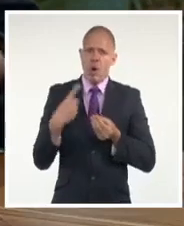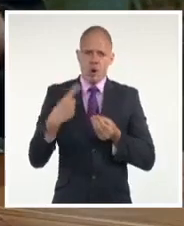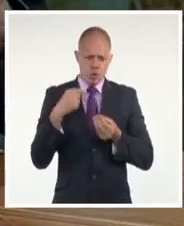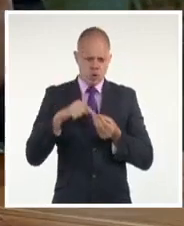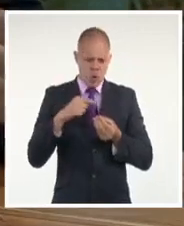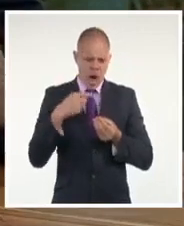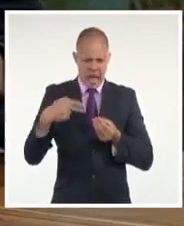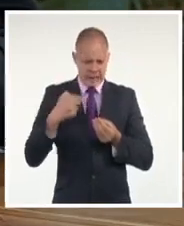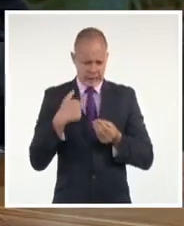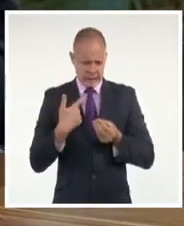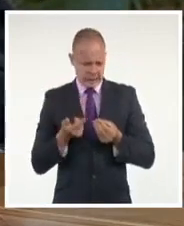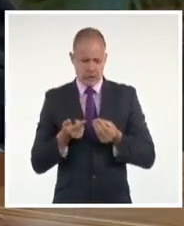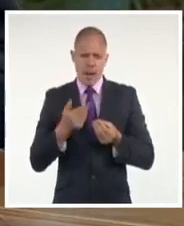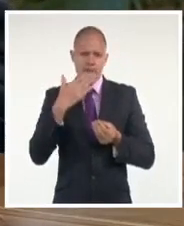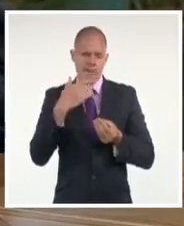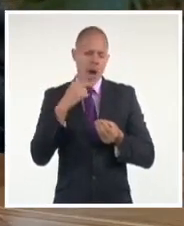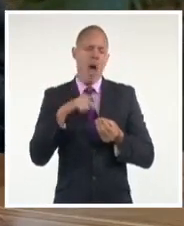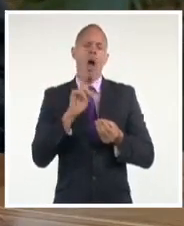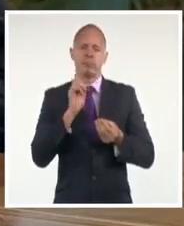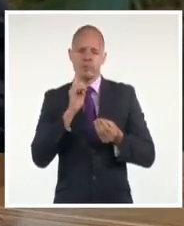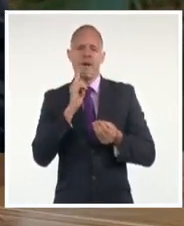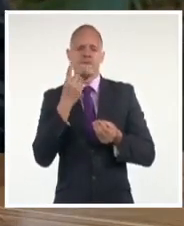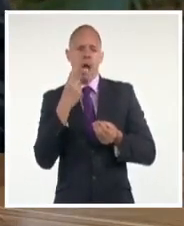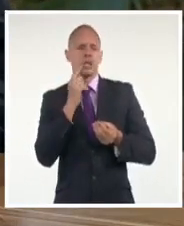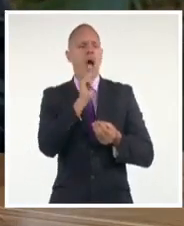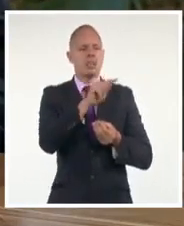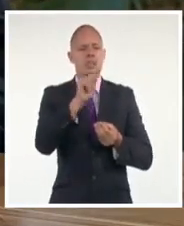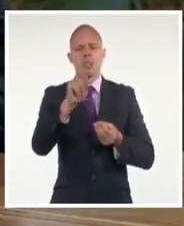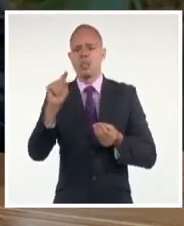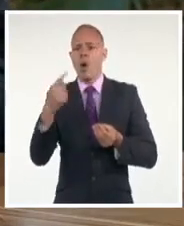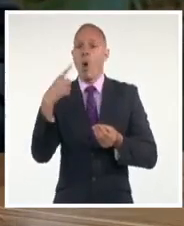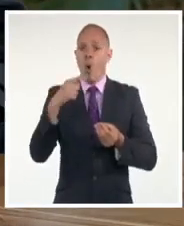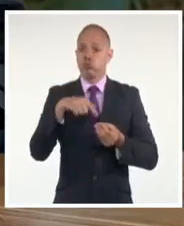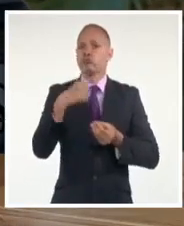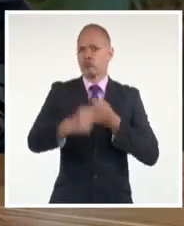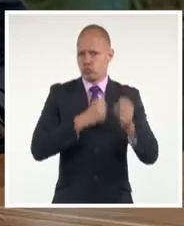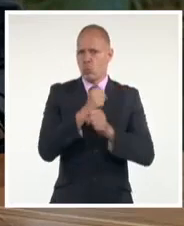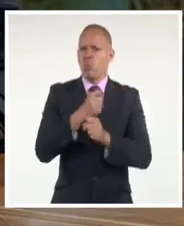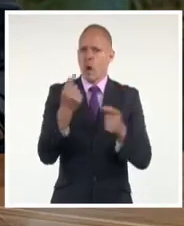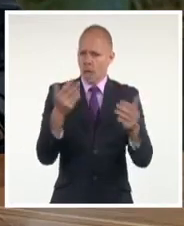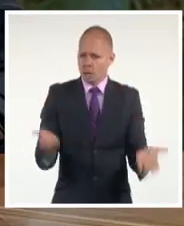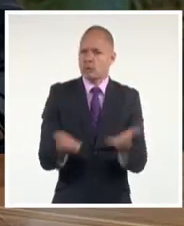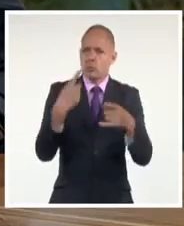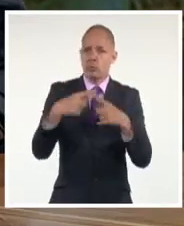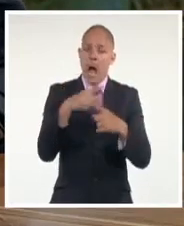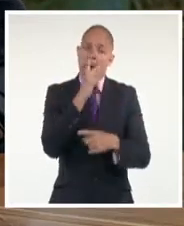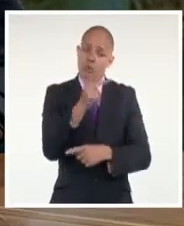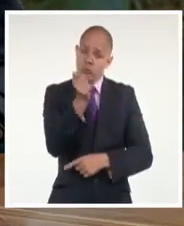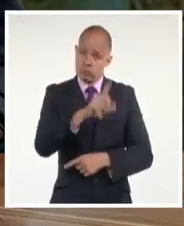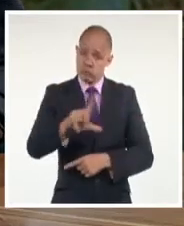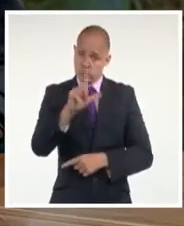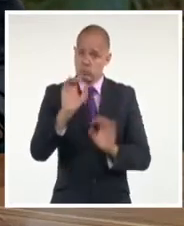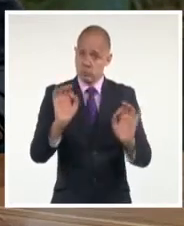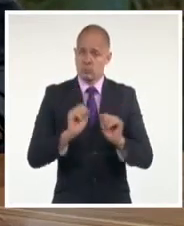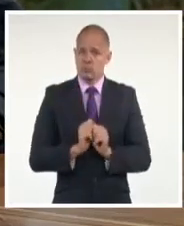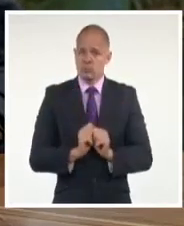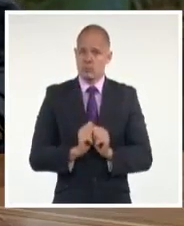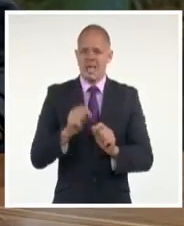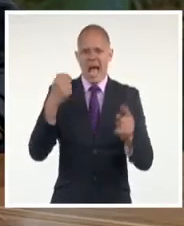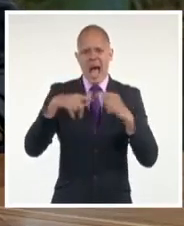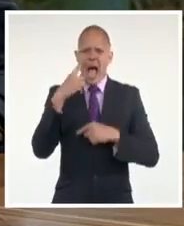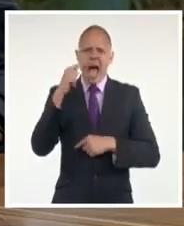de utilizarla en las prioridades de nuestro desarrollo económico y social. Y creo que esta campaña que